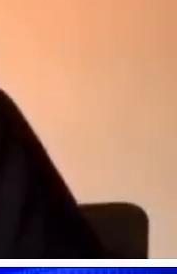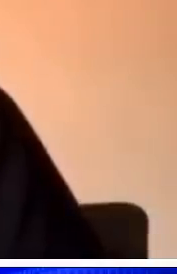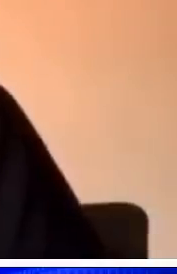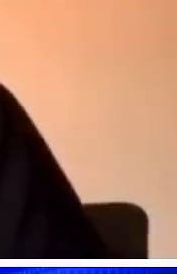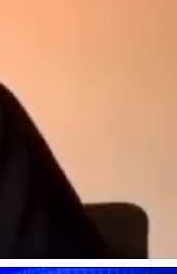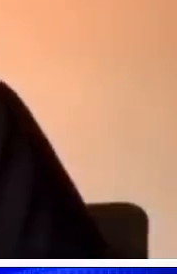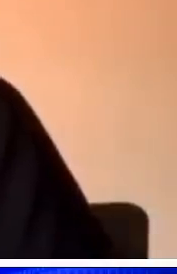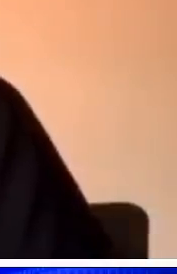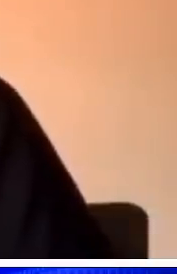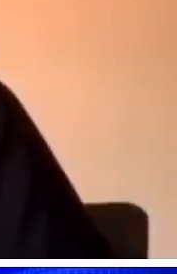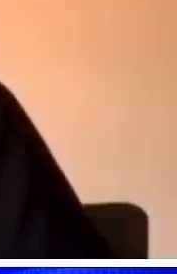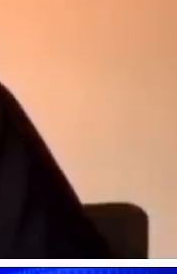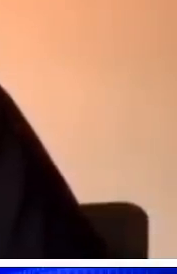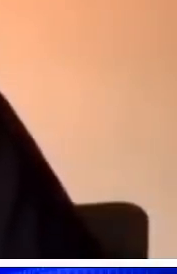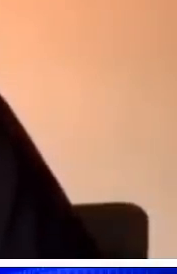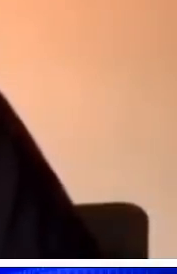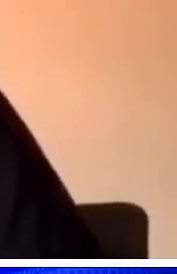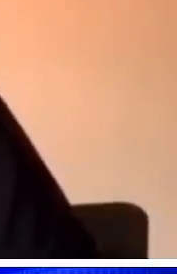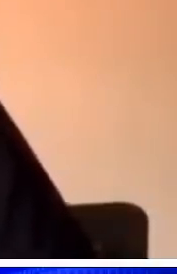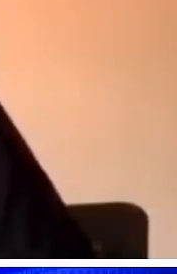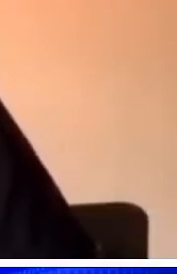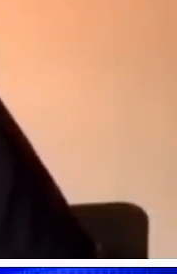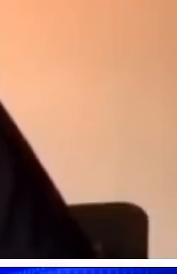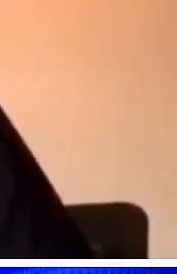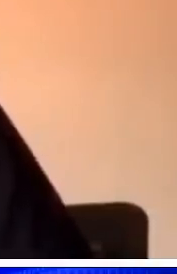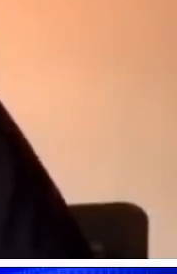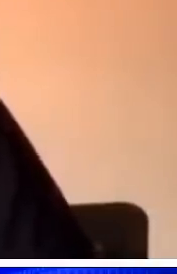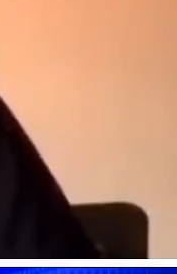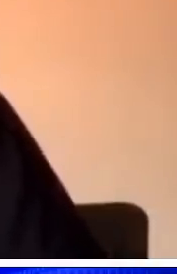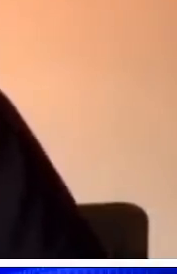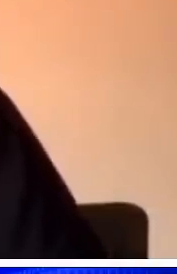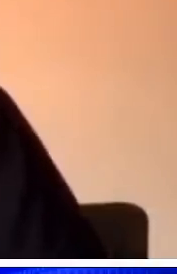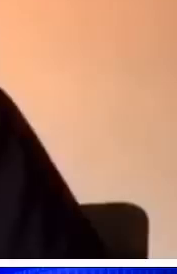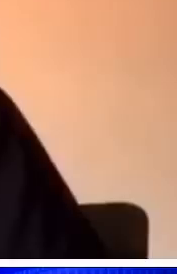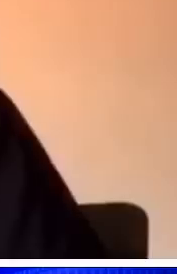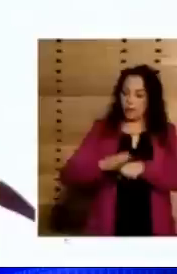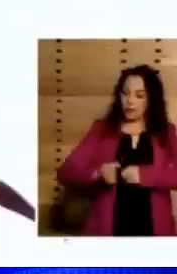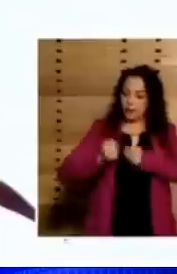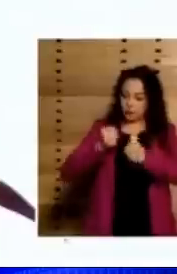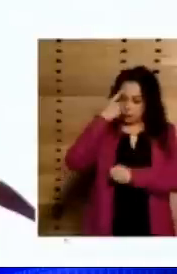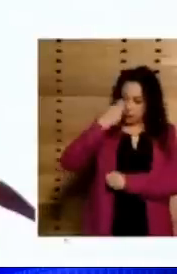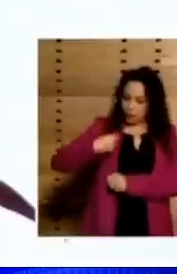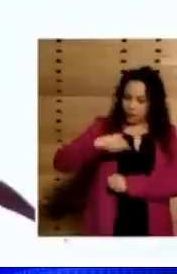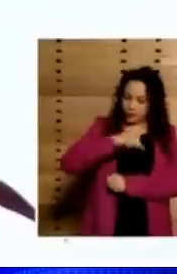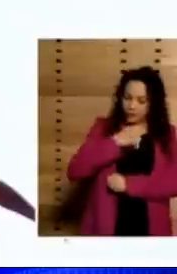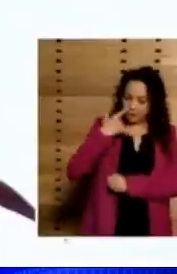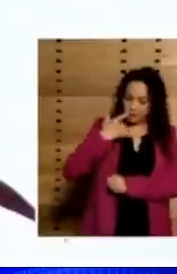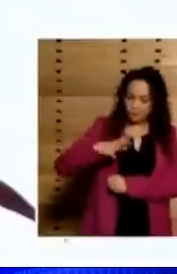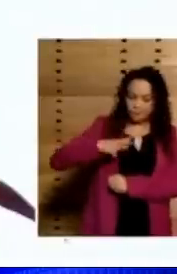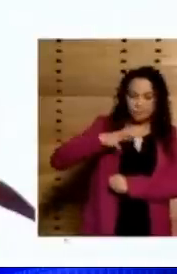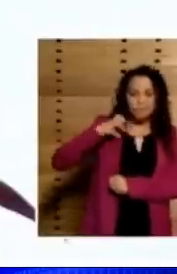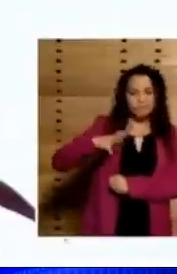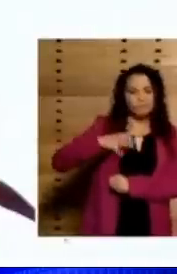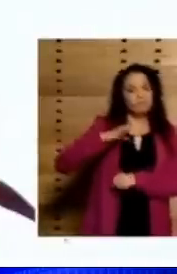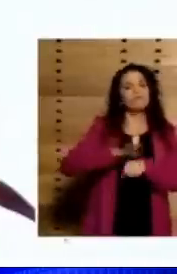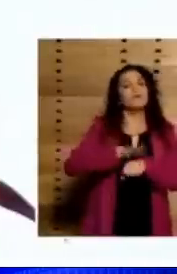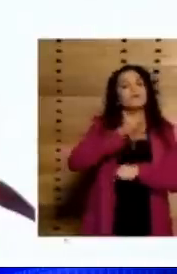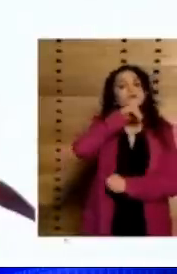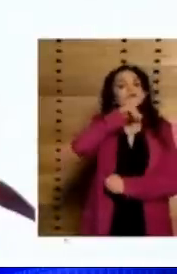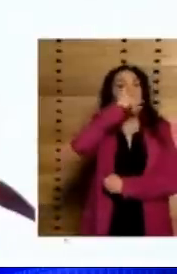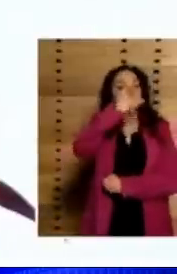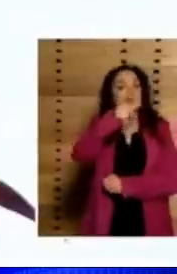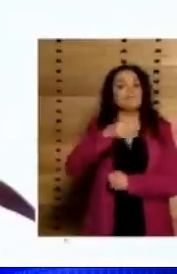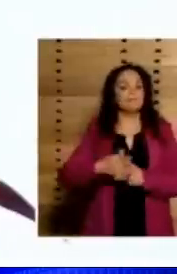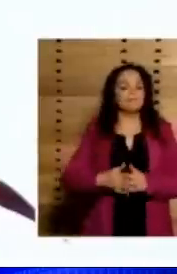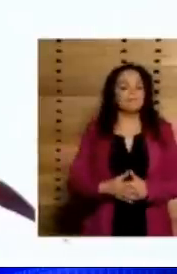Federal la 4t tiene una lista ya muy bien definida de 40 beneficios 40 privilegios en donde está